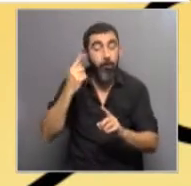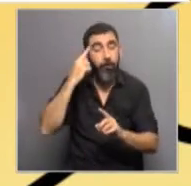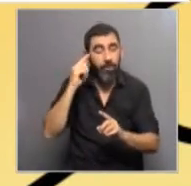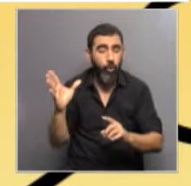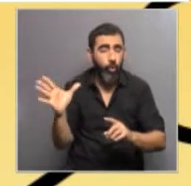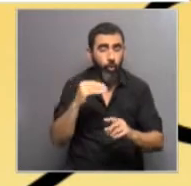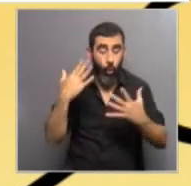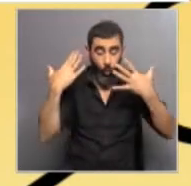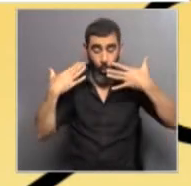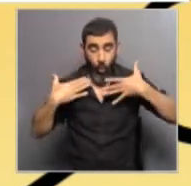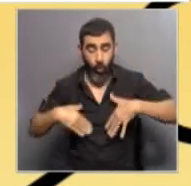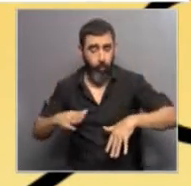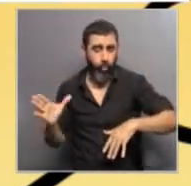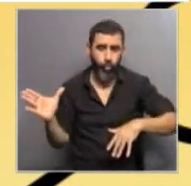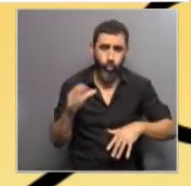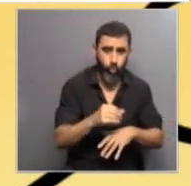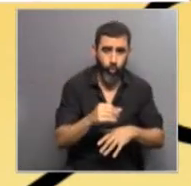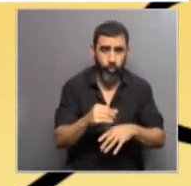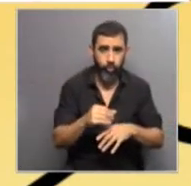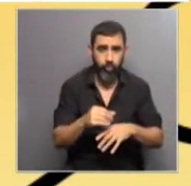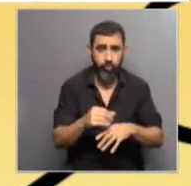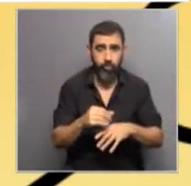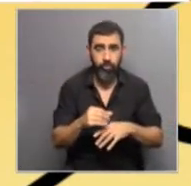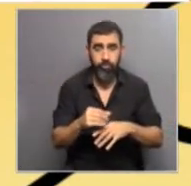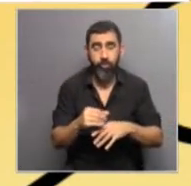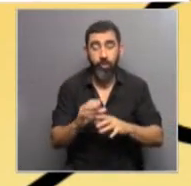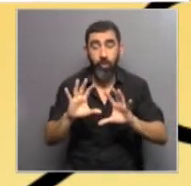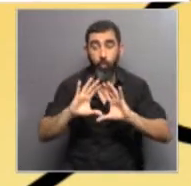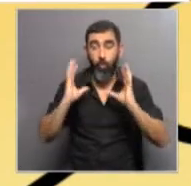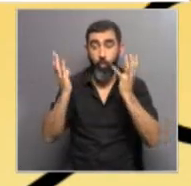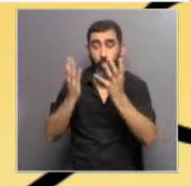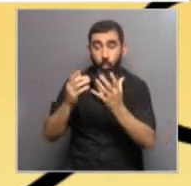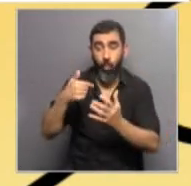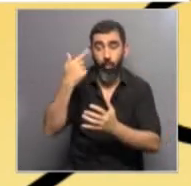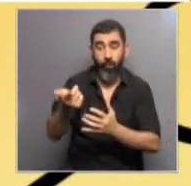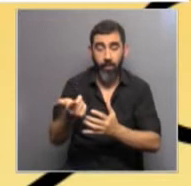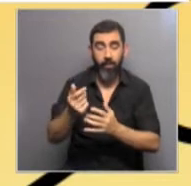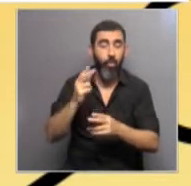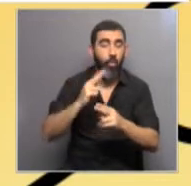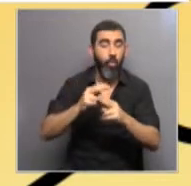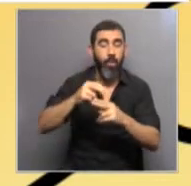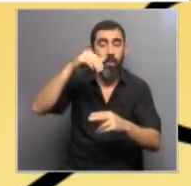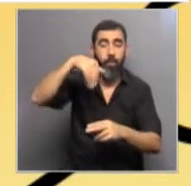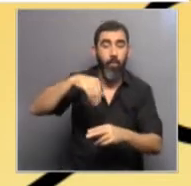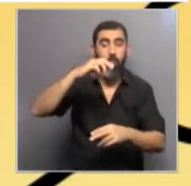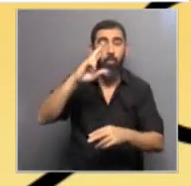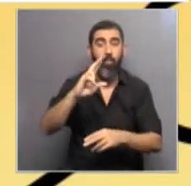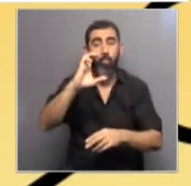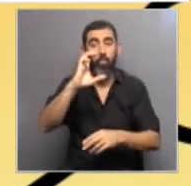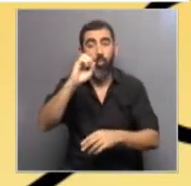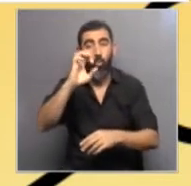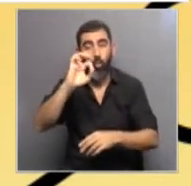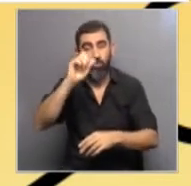todo nuestro cuerpo, todas esas superficies de intercambio con el mundo exterior, lo que llamamos las mucosas, están